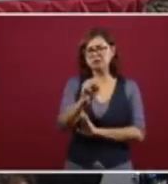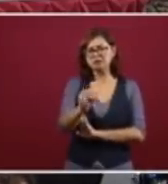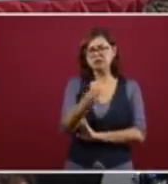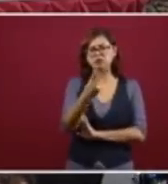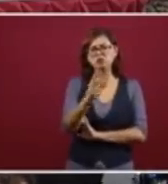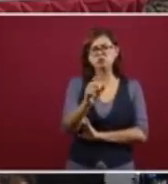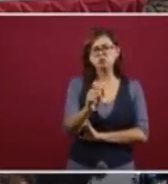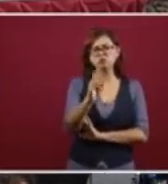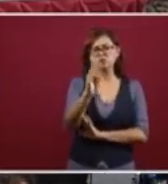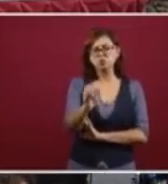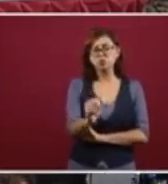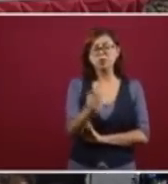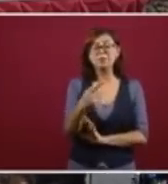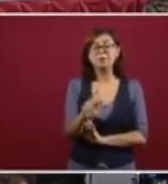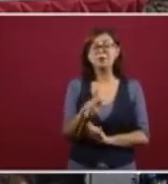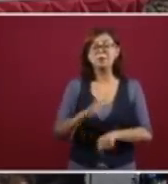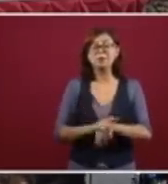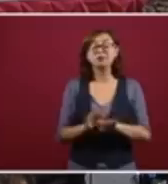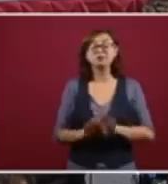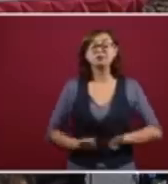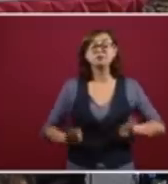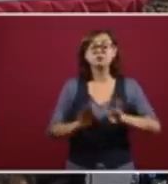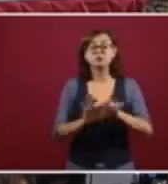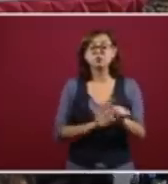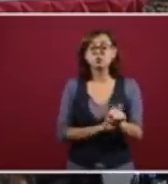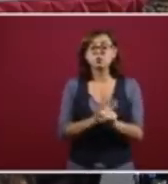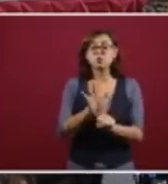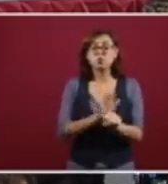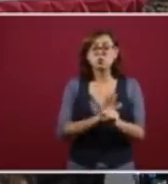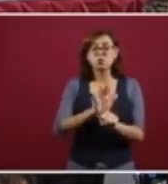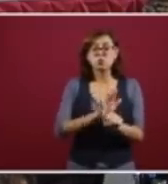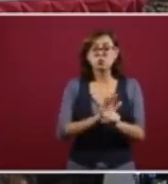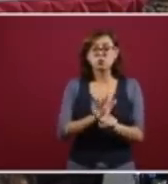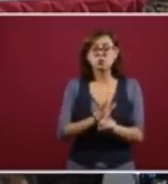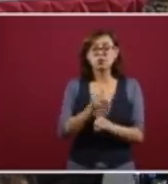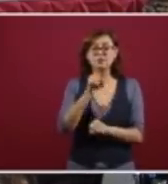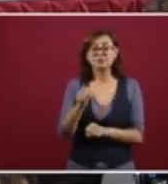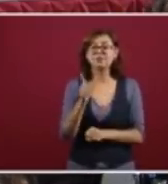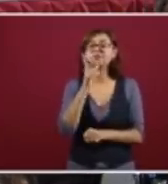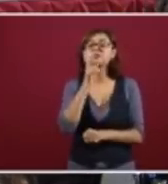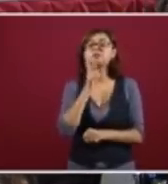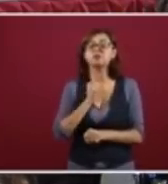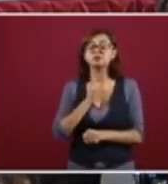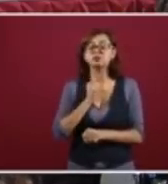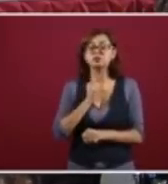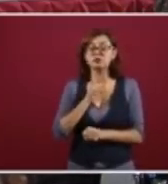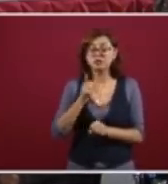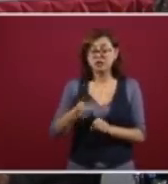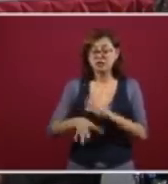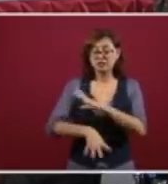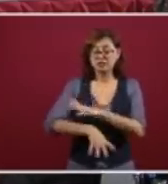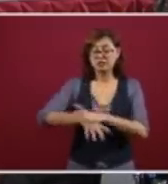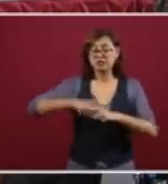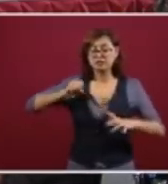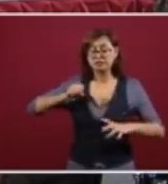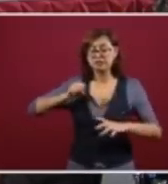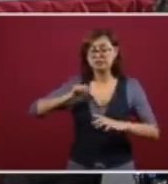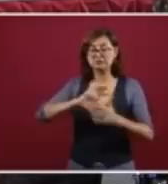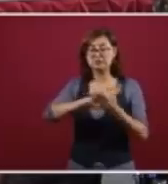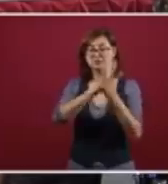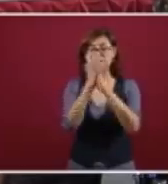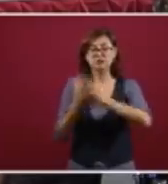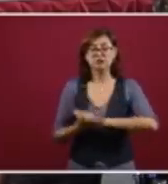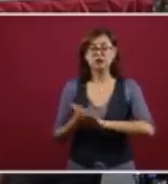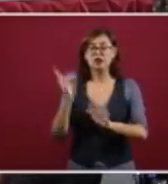62.9. Lo que sí es importante es que al ser el petróleo de donde se extrae la gasolina, esto tiene un